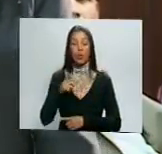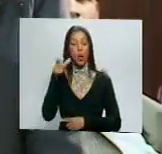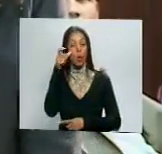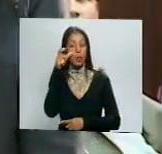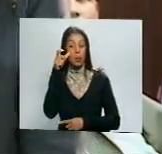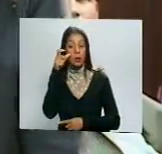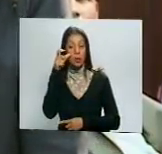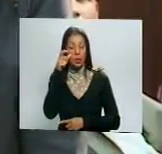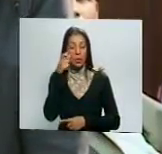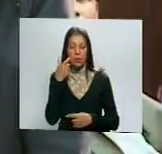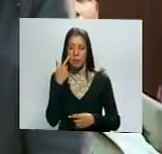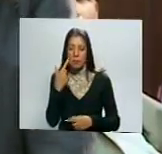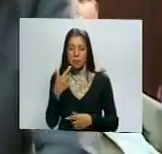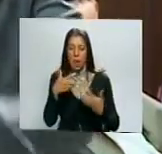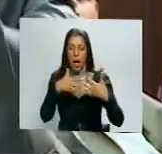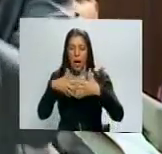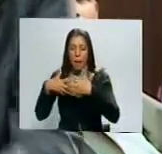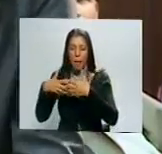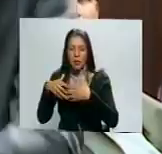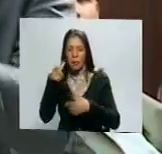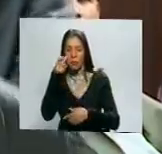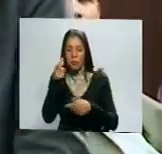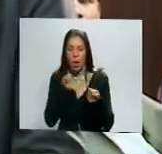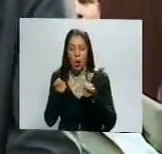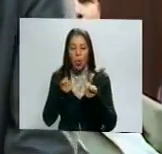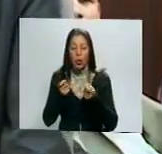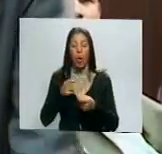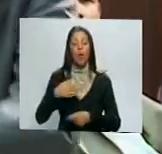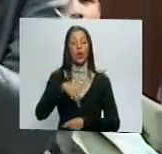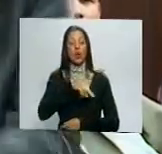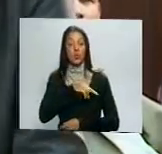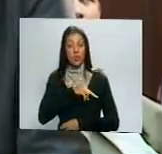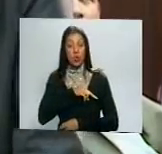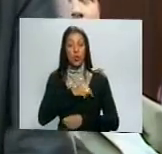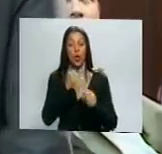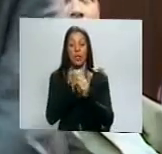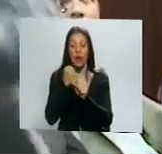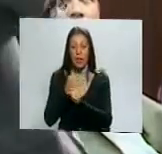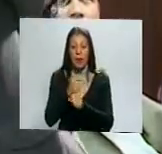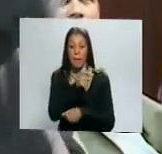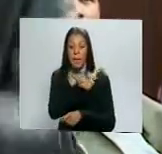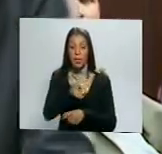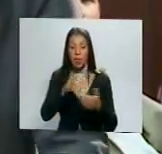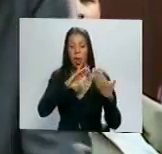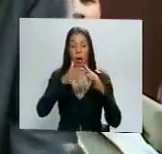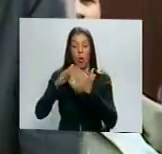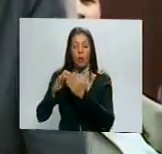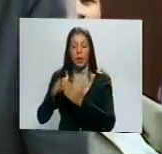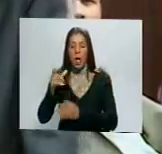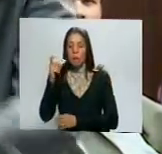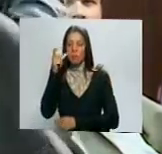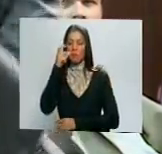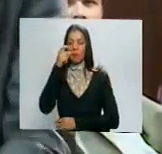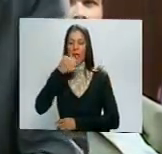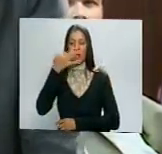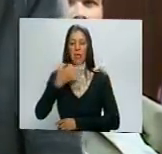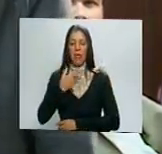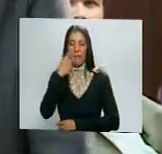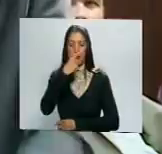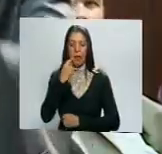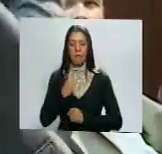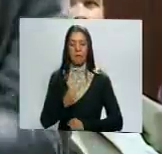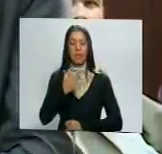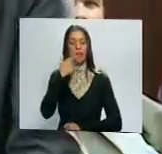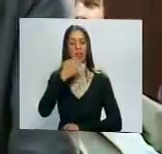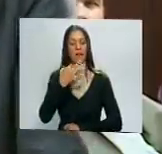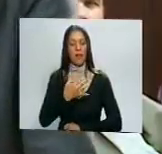medios de producción. Para que nosotras y nosotros de verdad demos el zarpazo definitivo